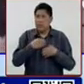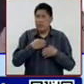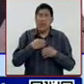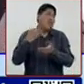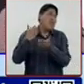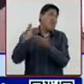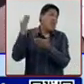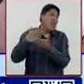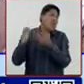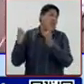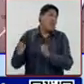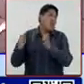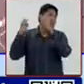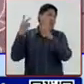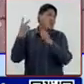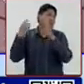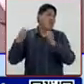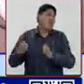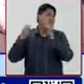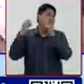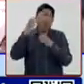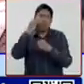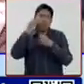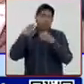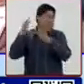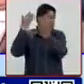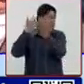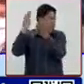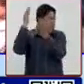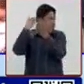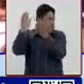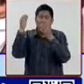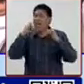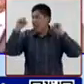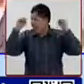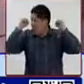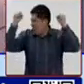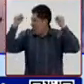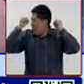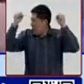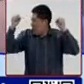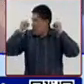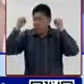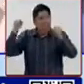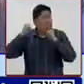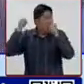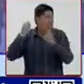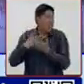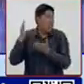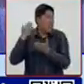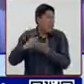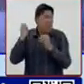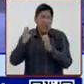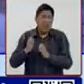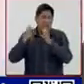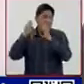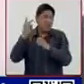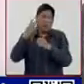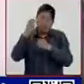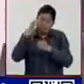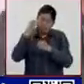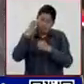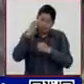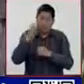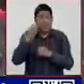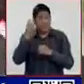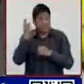por la presencia de estos cocaleros en nuestra zona. Gracias, le agradezco mucho. Ustedes escuchan a los vecinos de Villa El Carmen después de lo que ocurrió